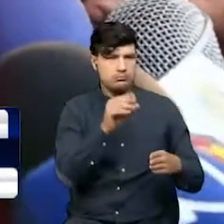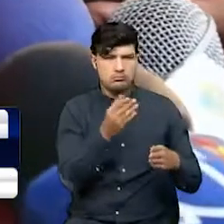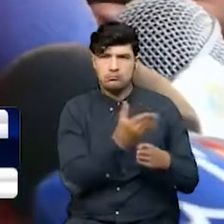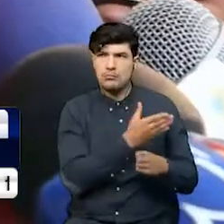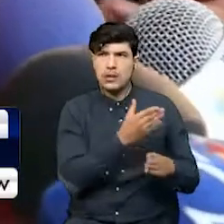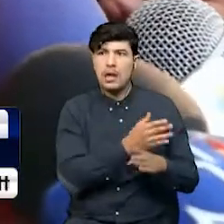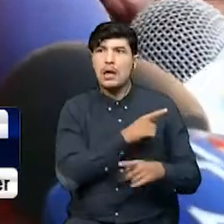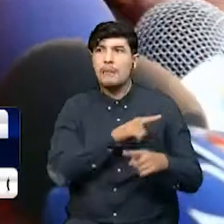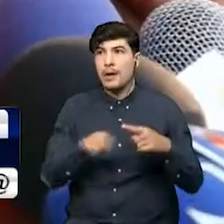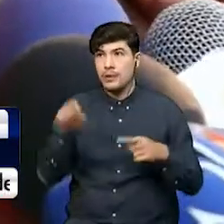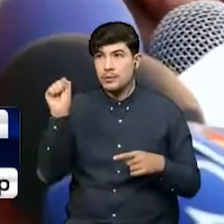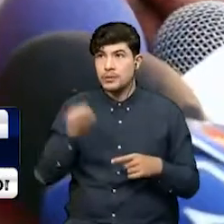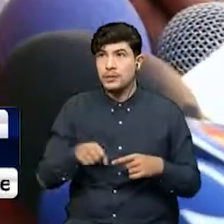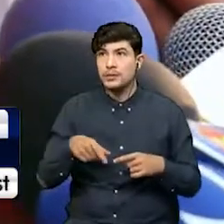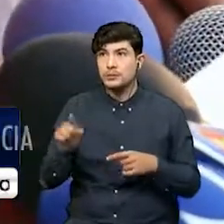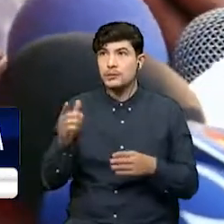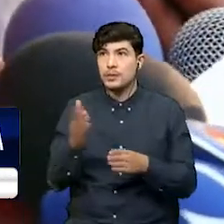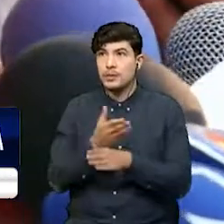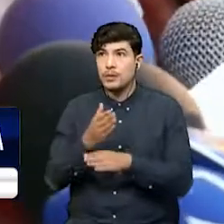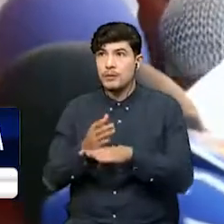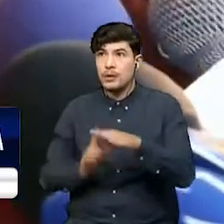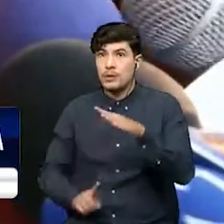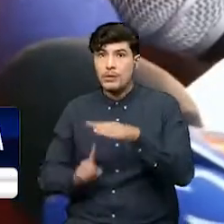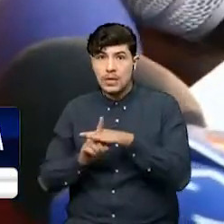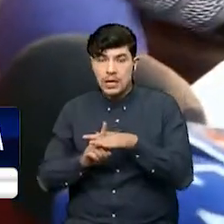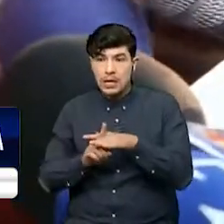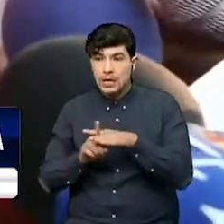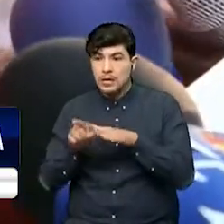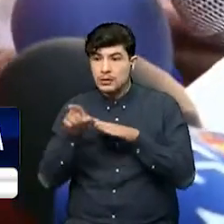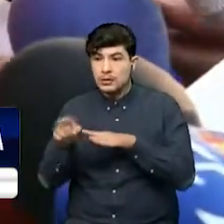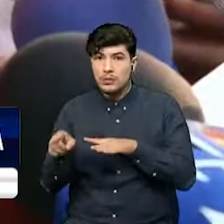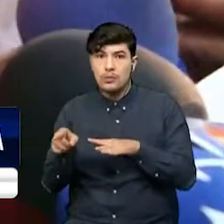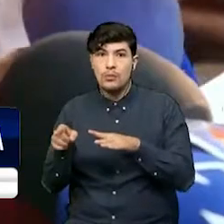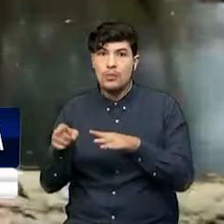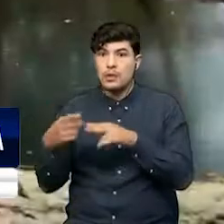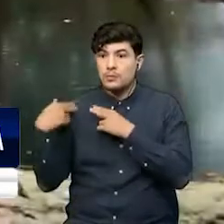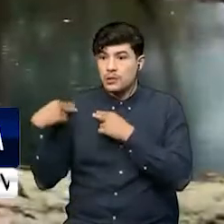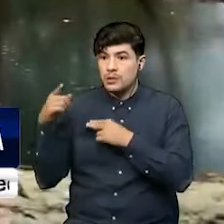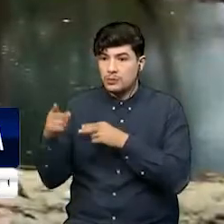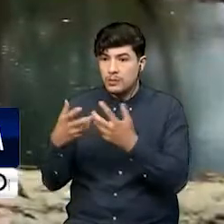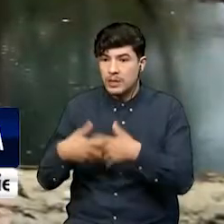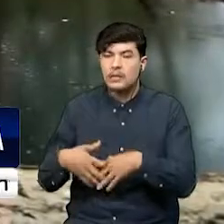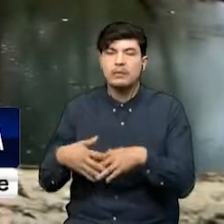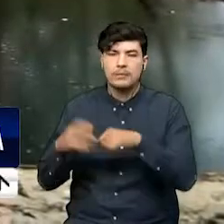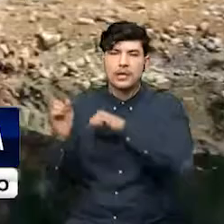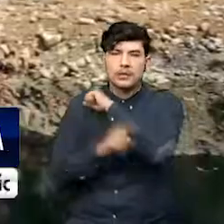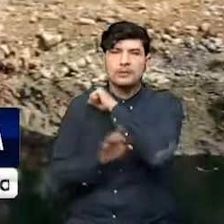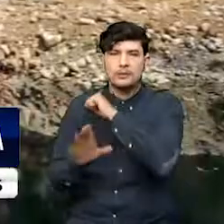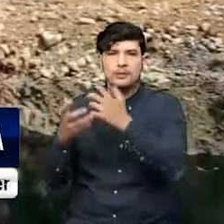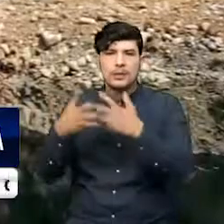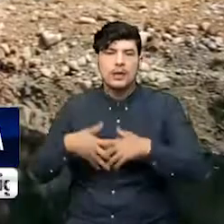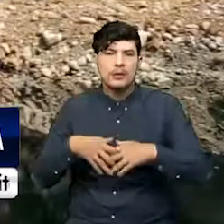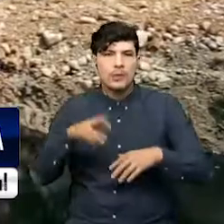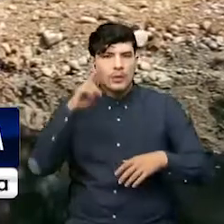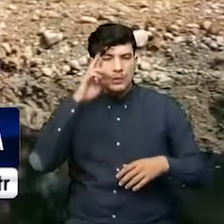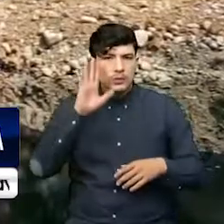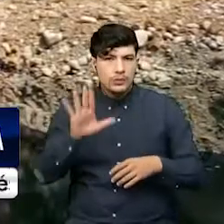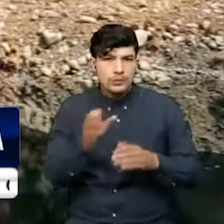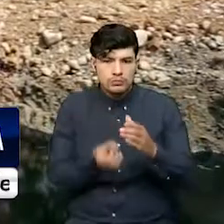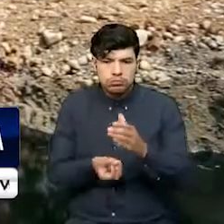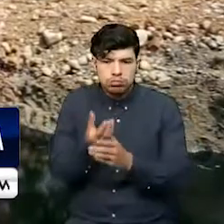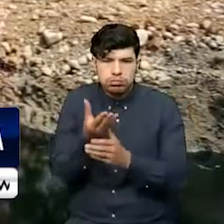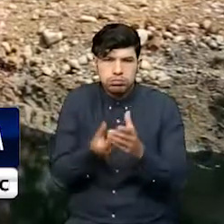una si es una contingencia de origen operativo procede una sanción para la empresa por esta razón la falla geológica es uno de los